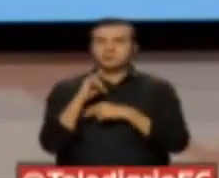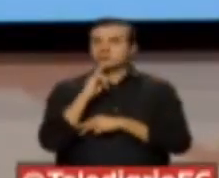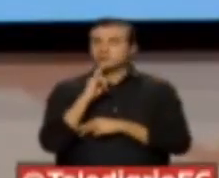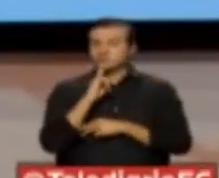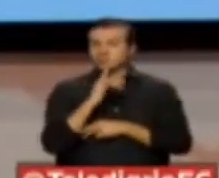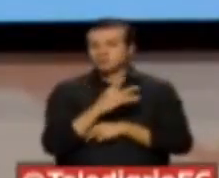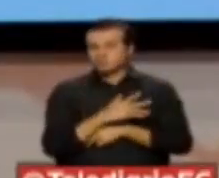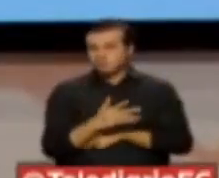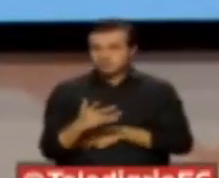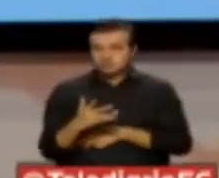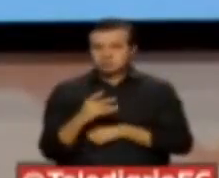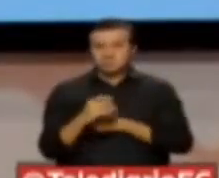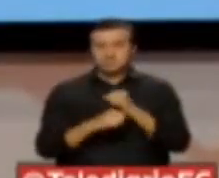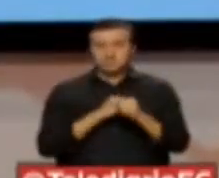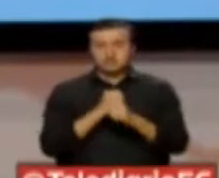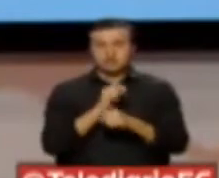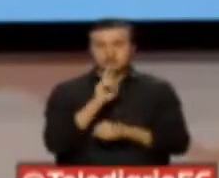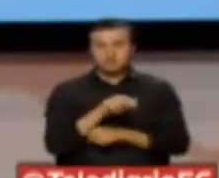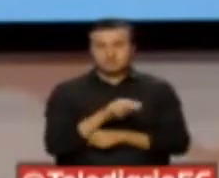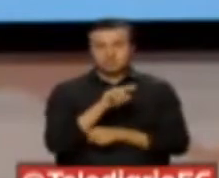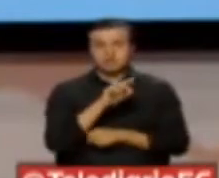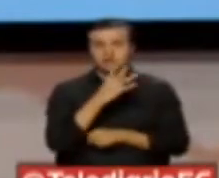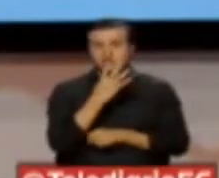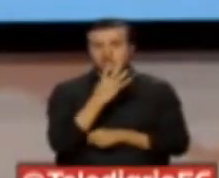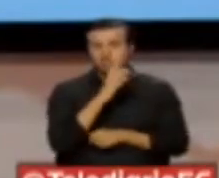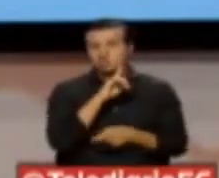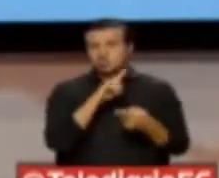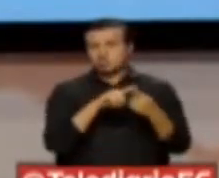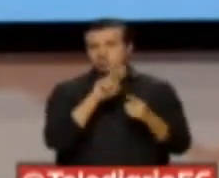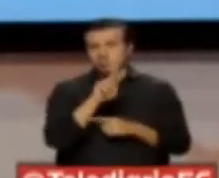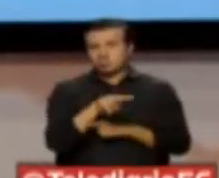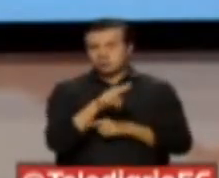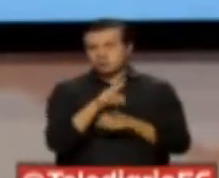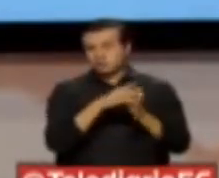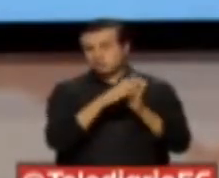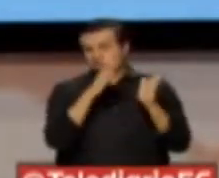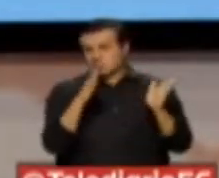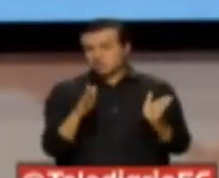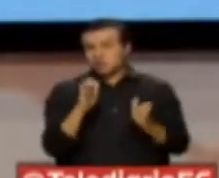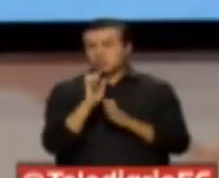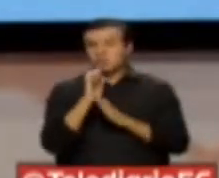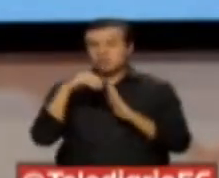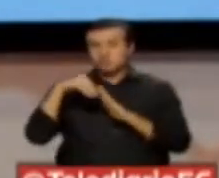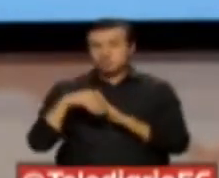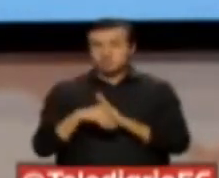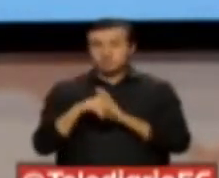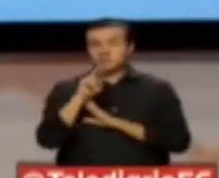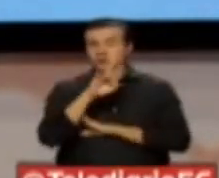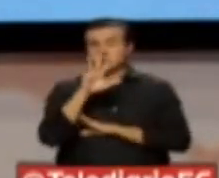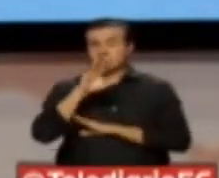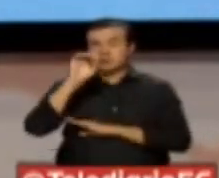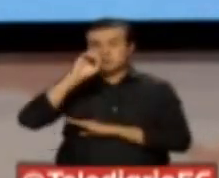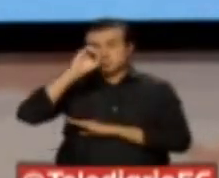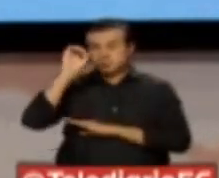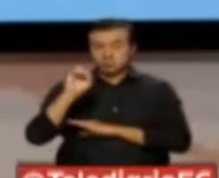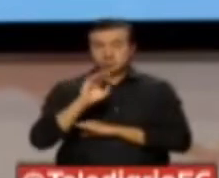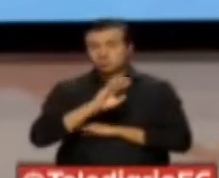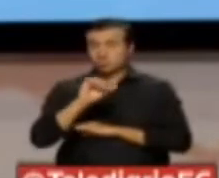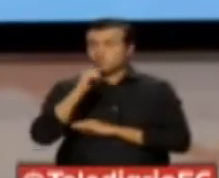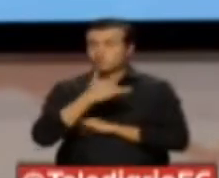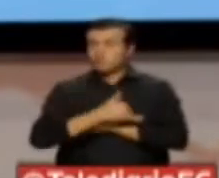unidos- del 2014 al 2017 el ecuador ha decrecido en 25% sus